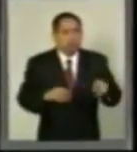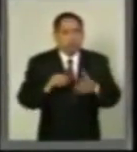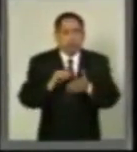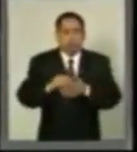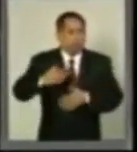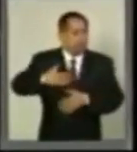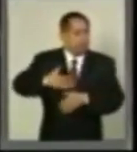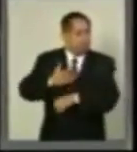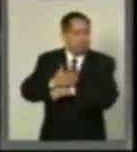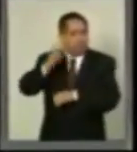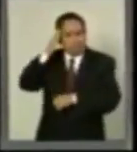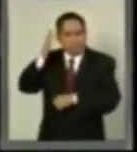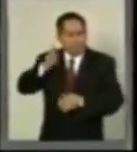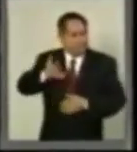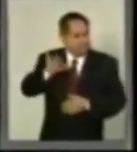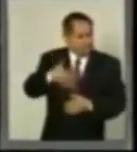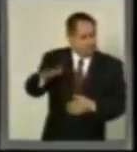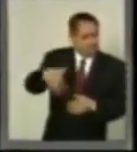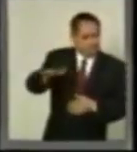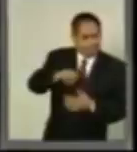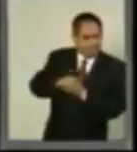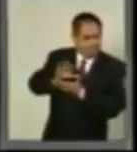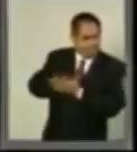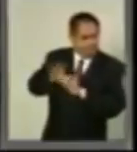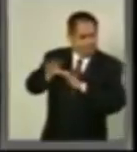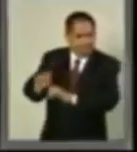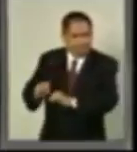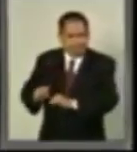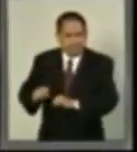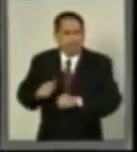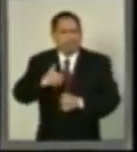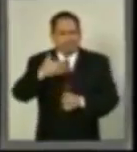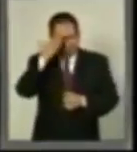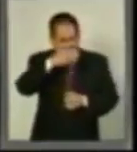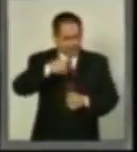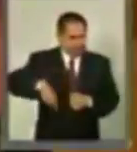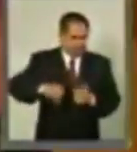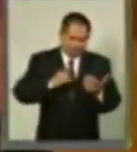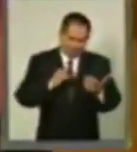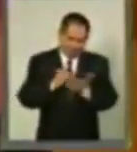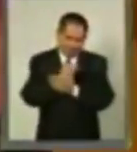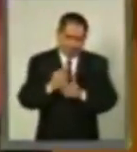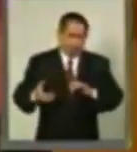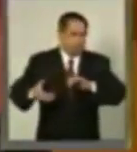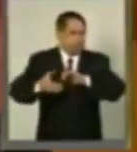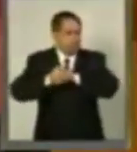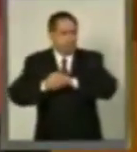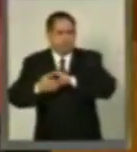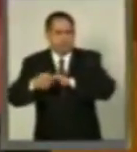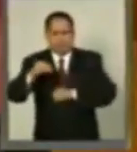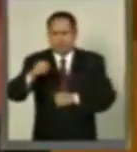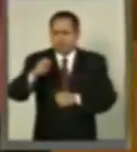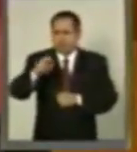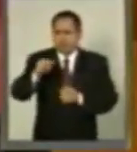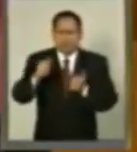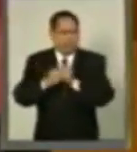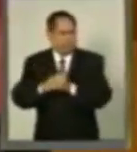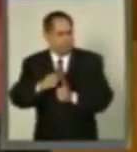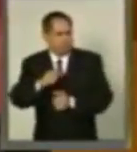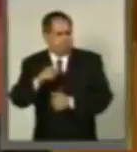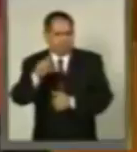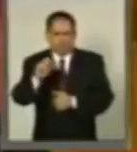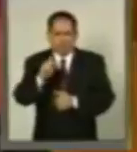recibiendo nuestros dirigentes sabemos que es porque hemos tomado la decisión de ir en alianza con Morena y López Obrador. Es